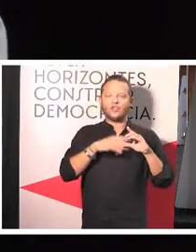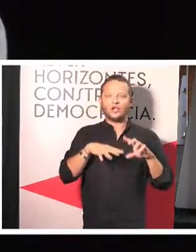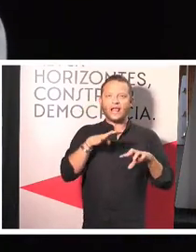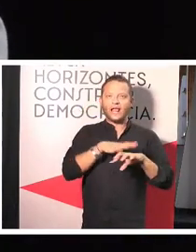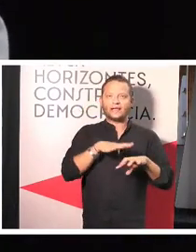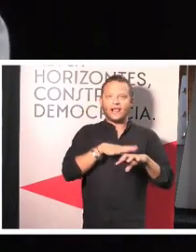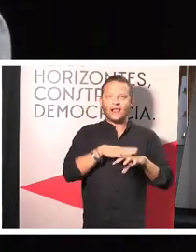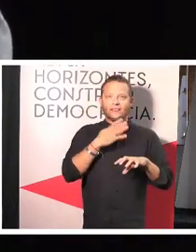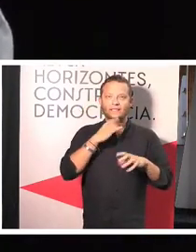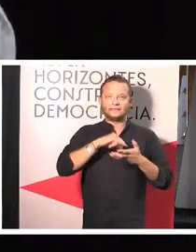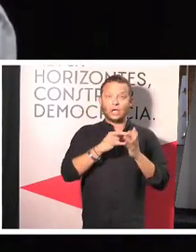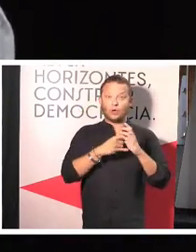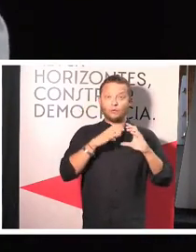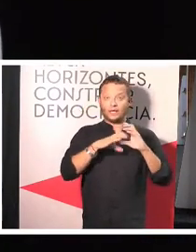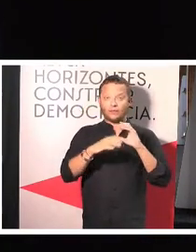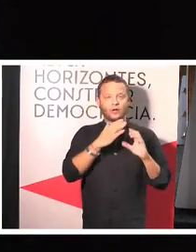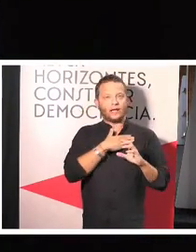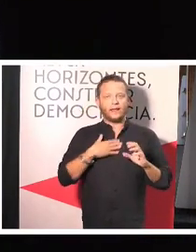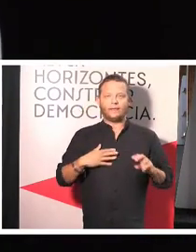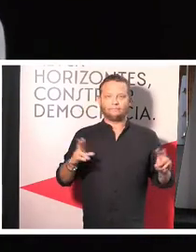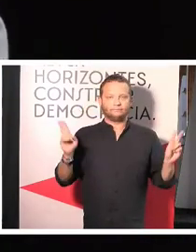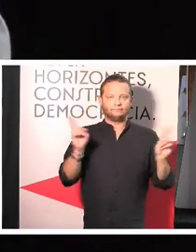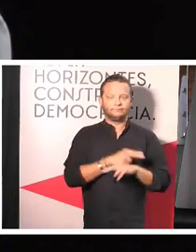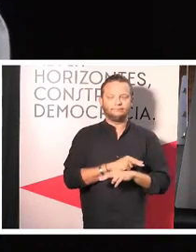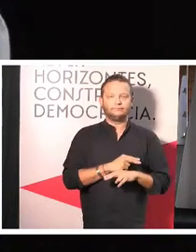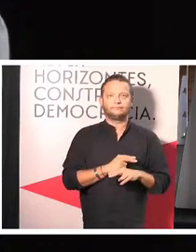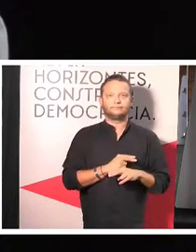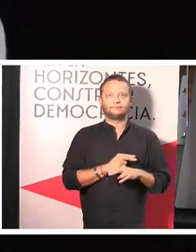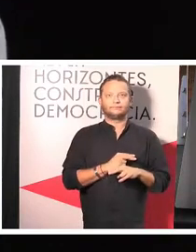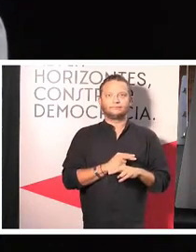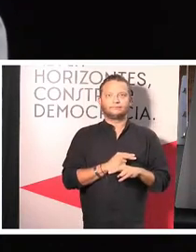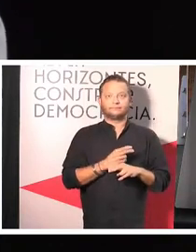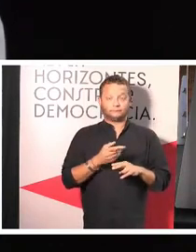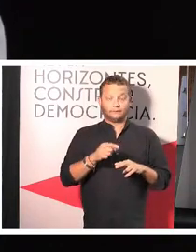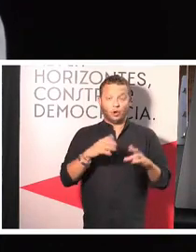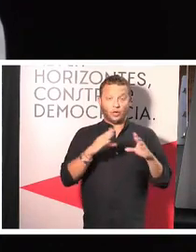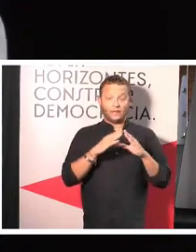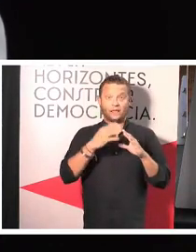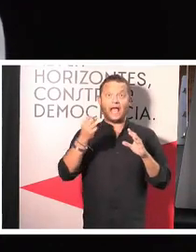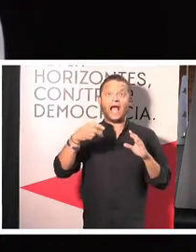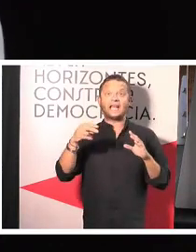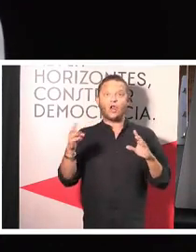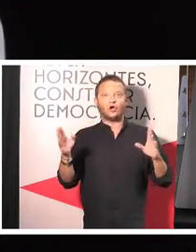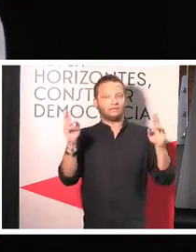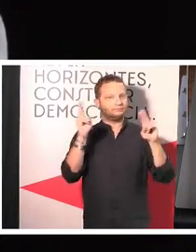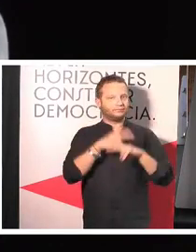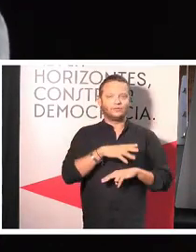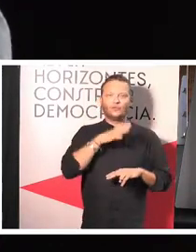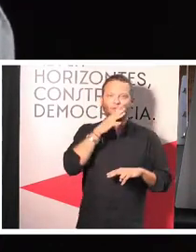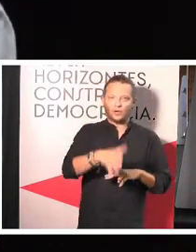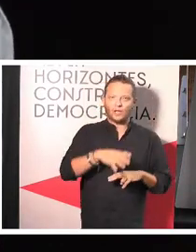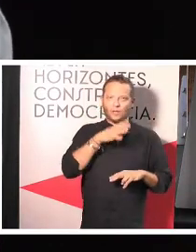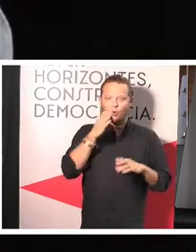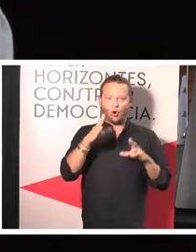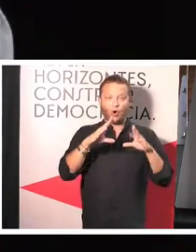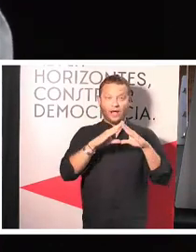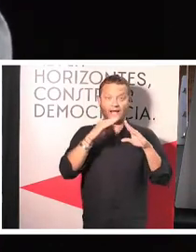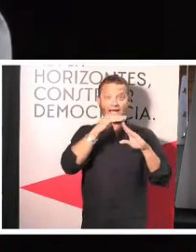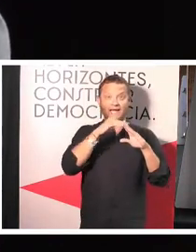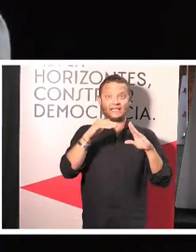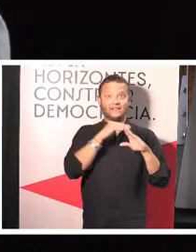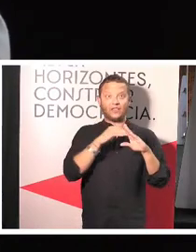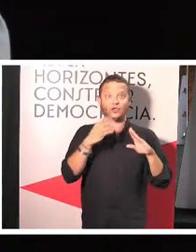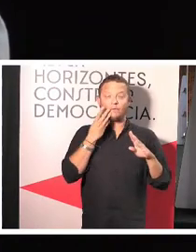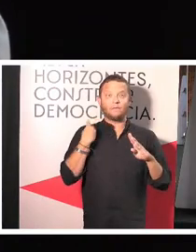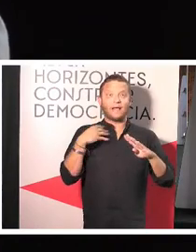redes de telecomunicaciones analógicas. ¿Por qué? Porque esa jerarquización